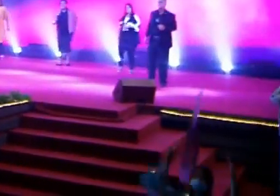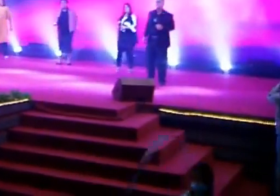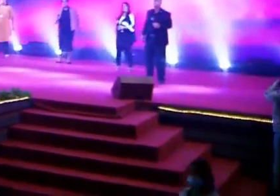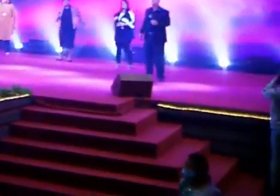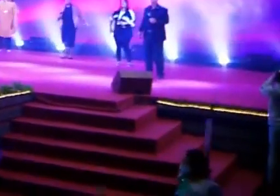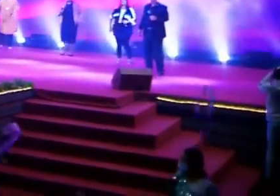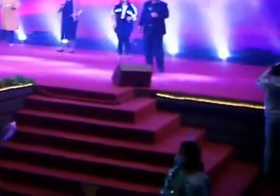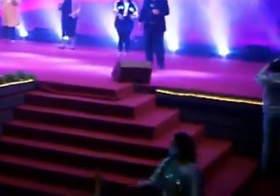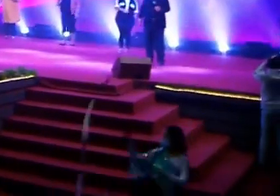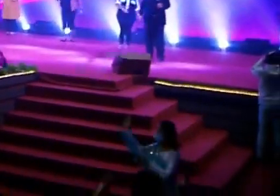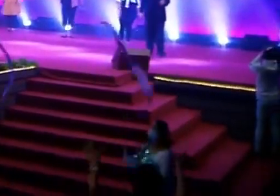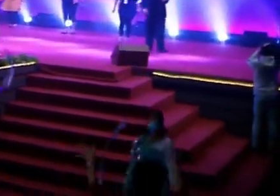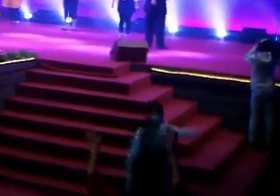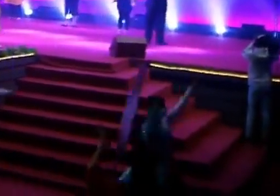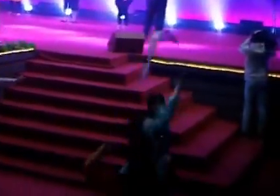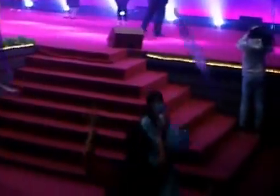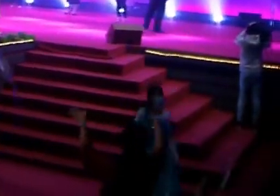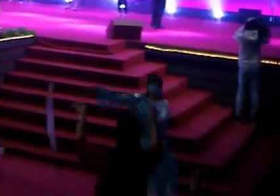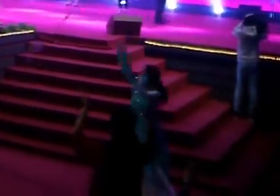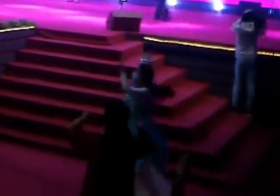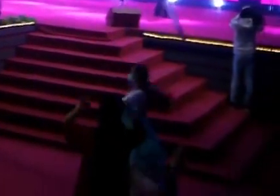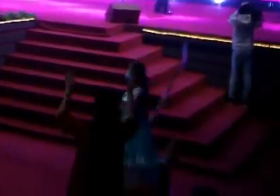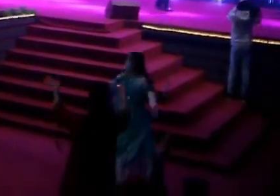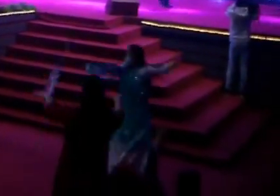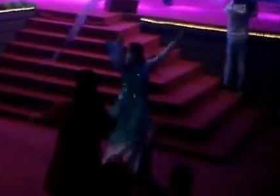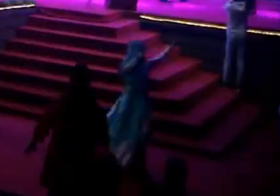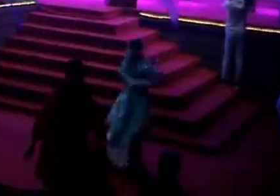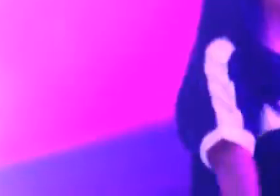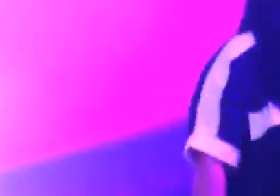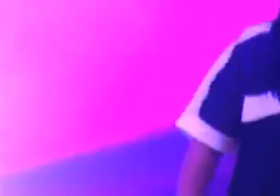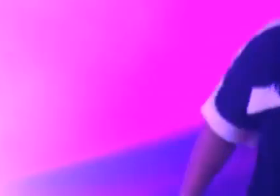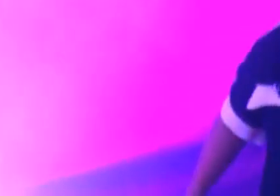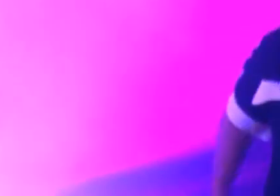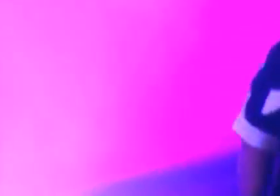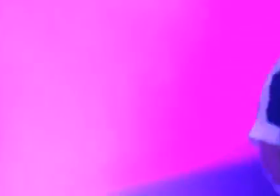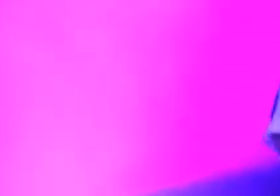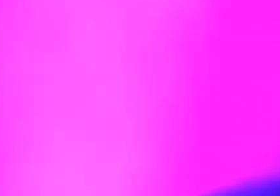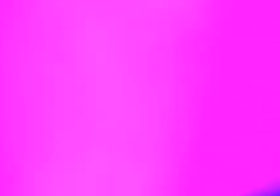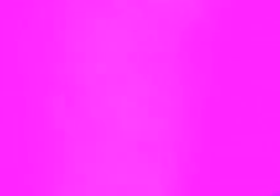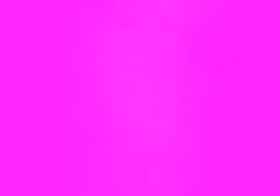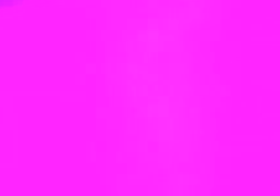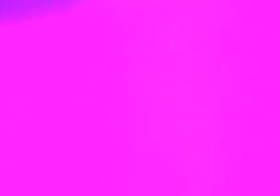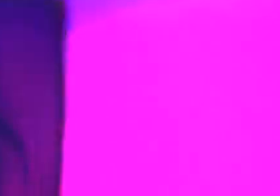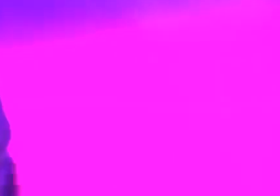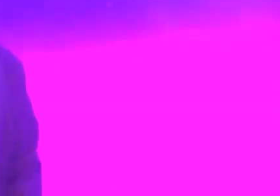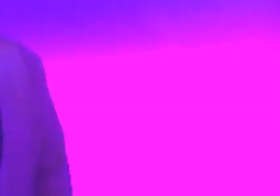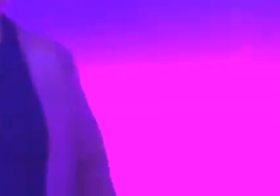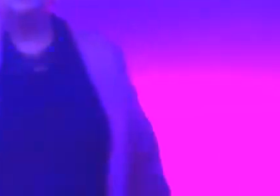Santo.